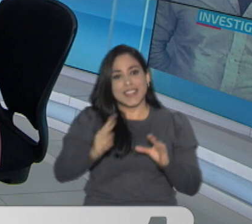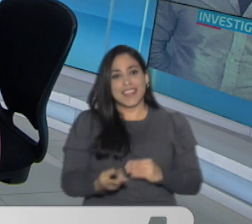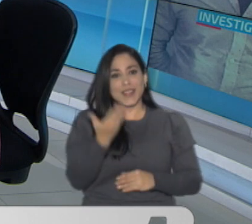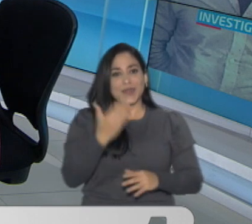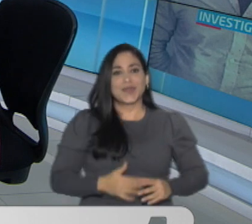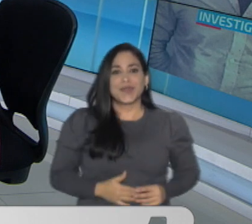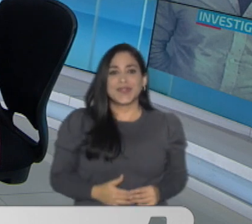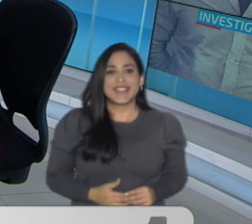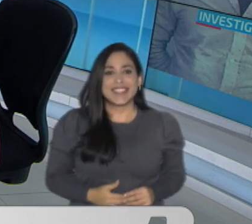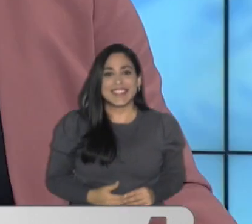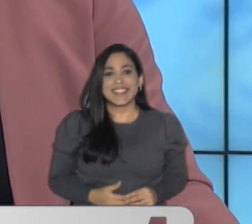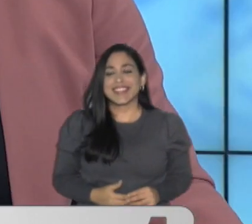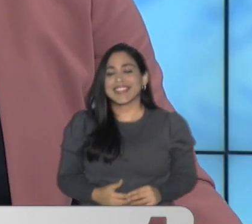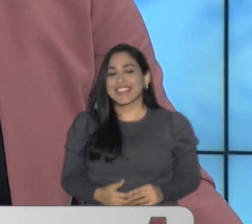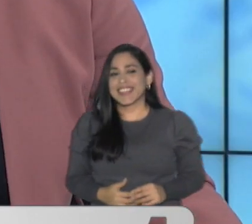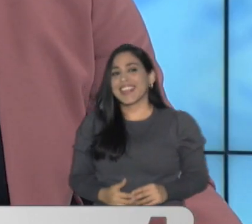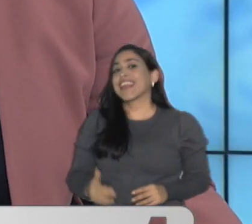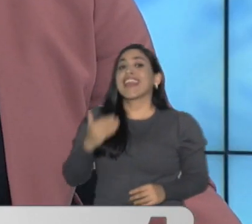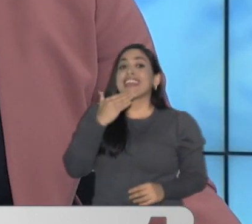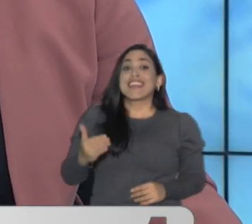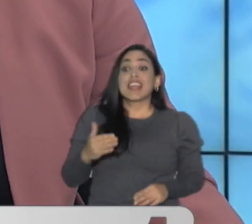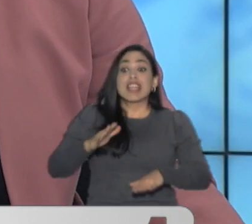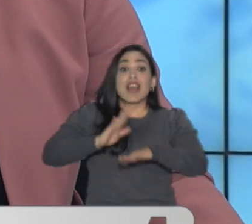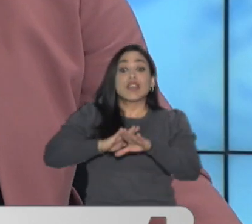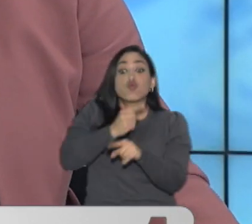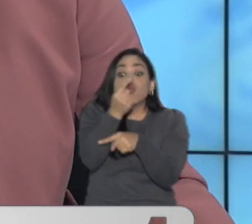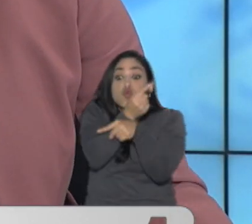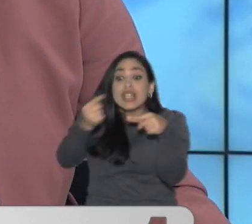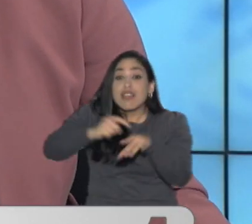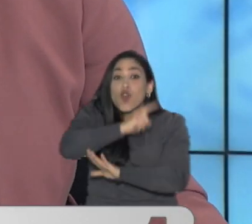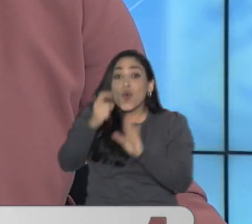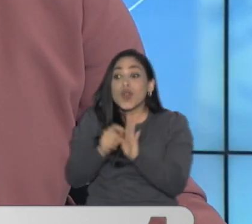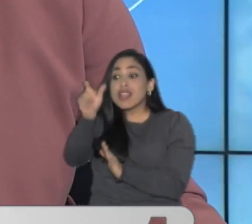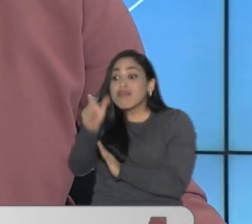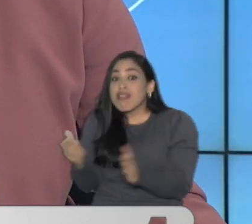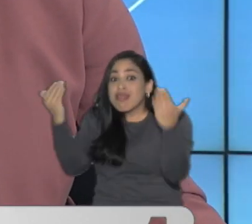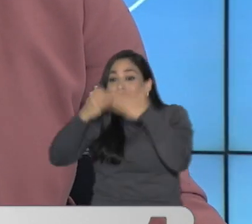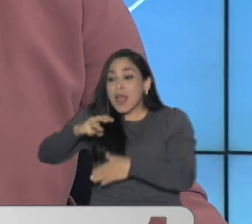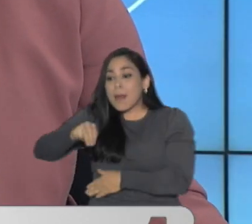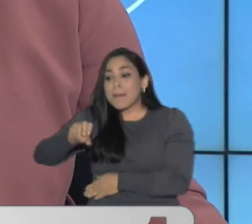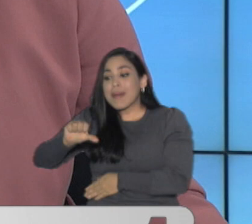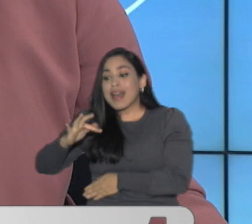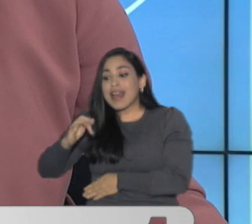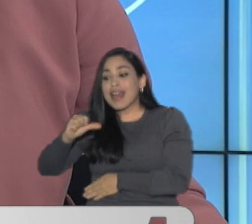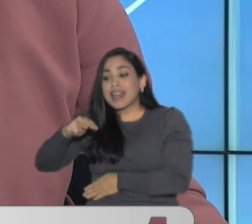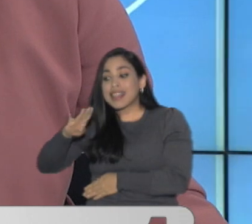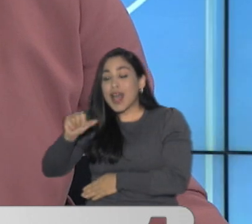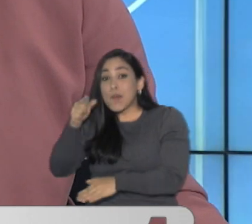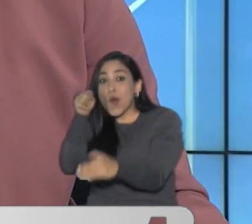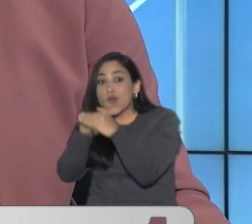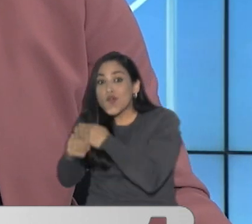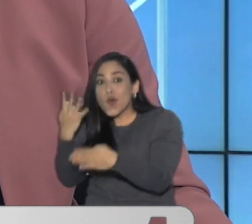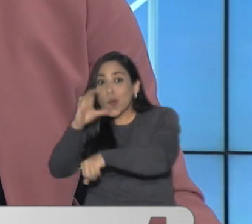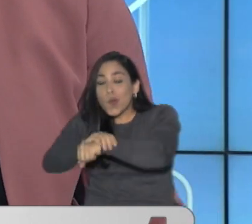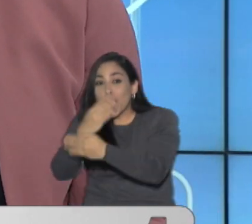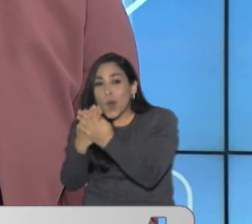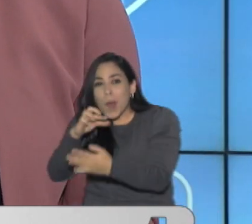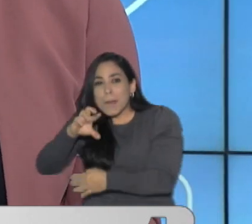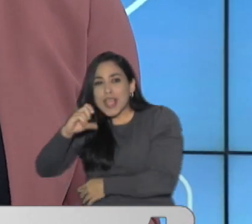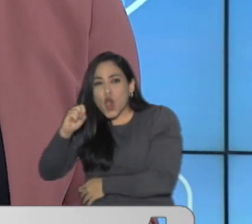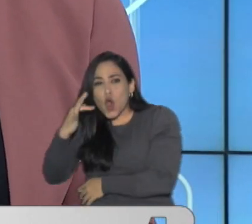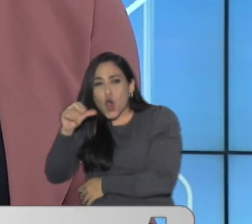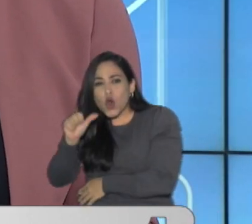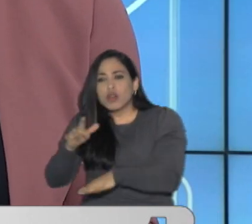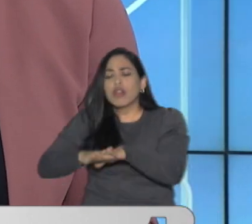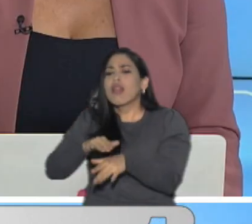CMI. Gracias, Diana. Y se cumple una semana desde que alias Matamba se fugó de la cárcel La Picota. La Fiscalía investiga